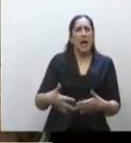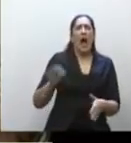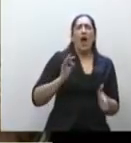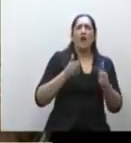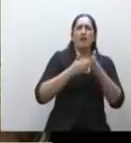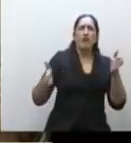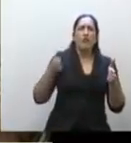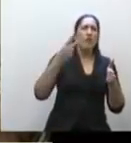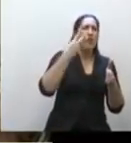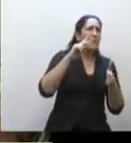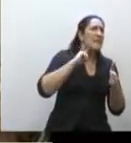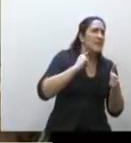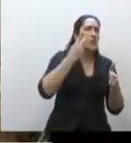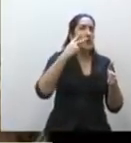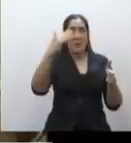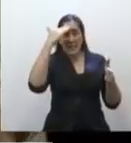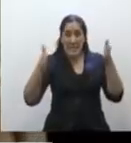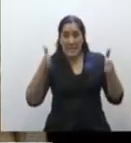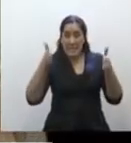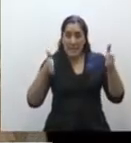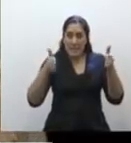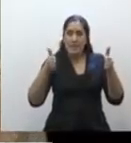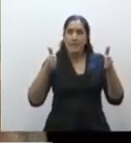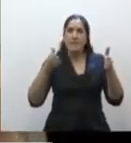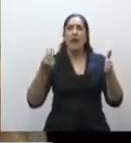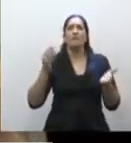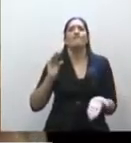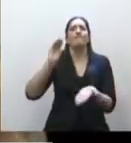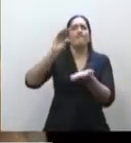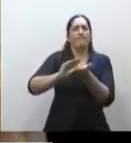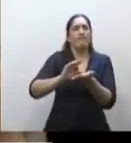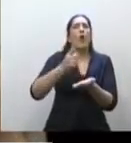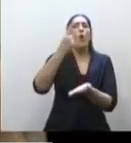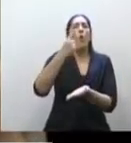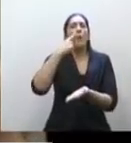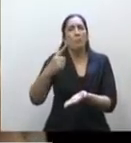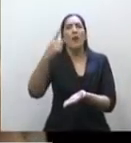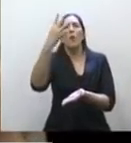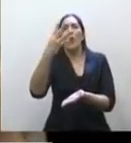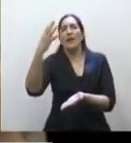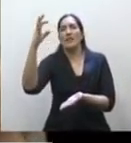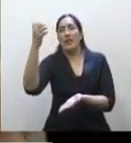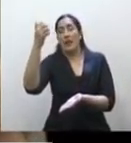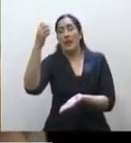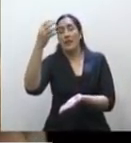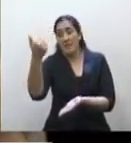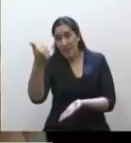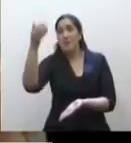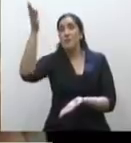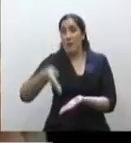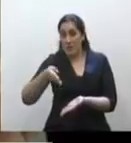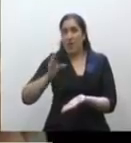2015 se incrementó un 1046% los